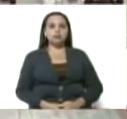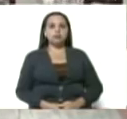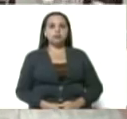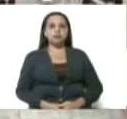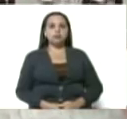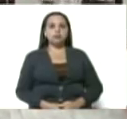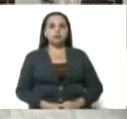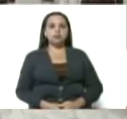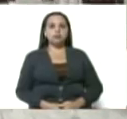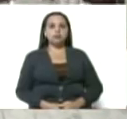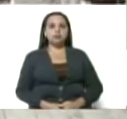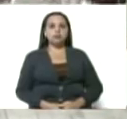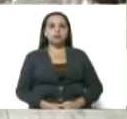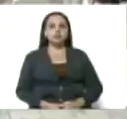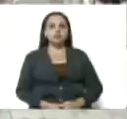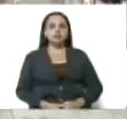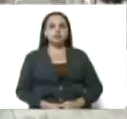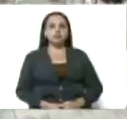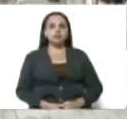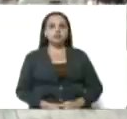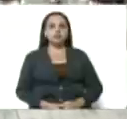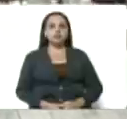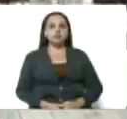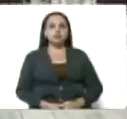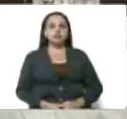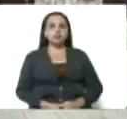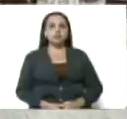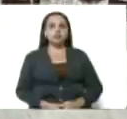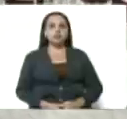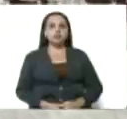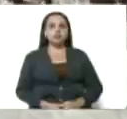addis cree chao